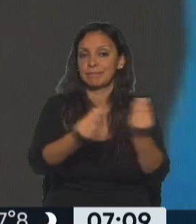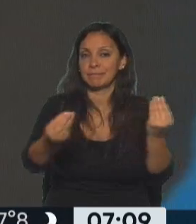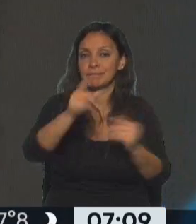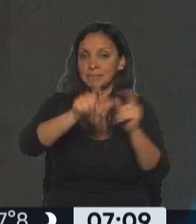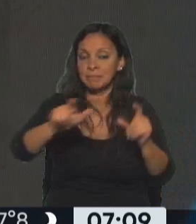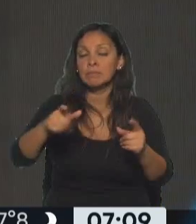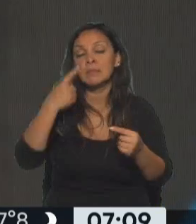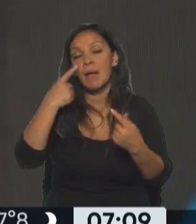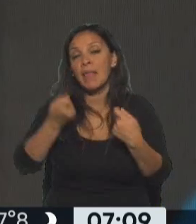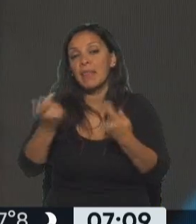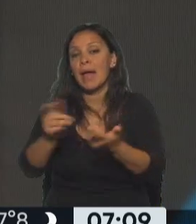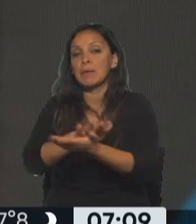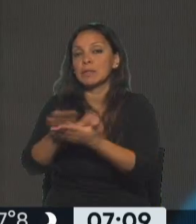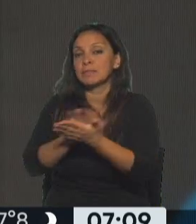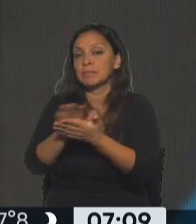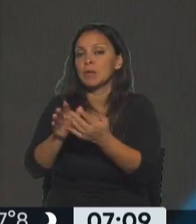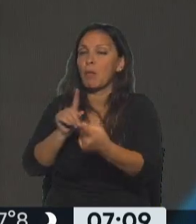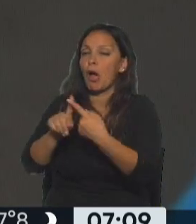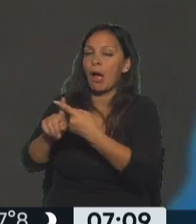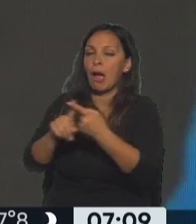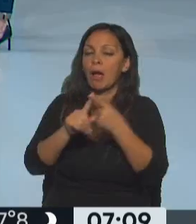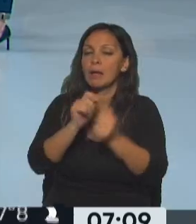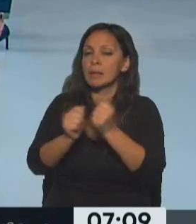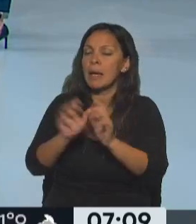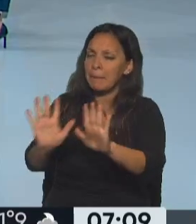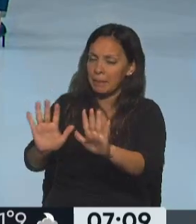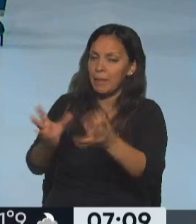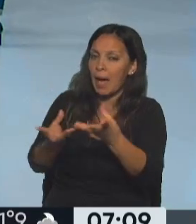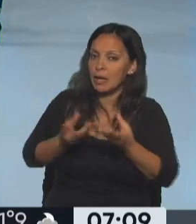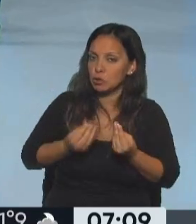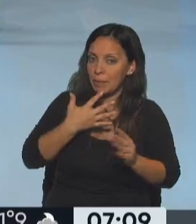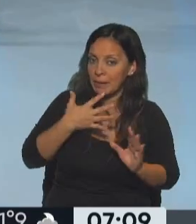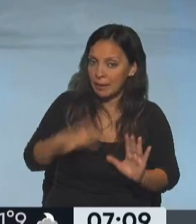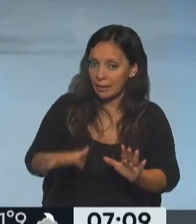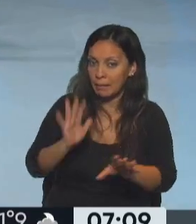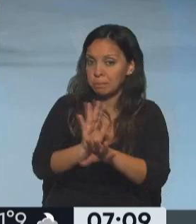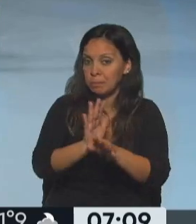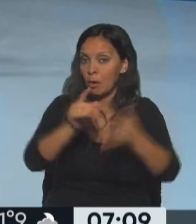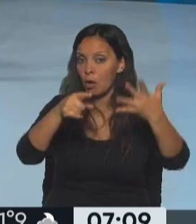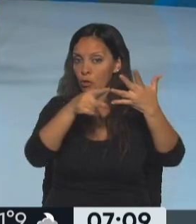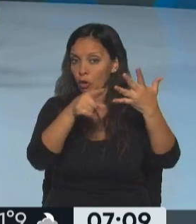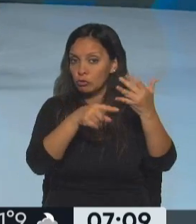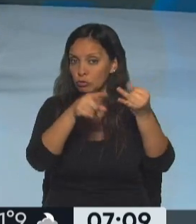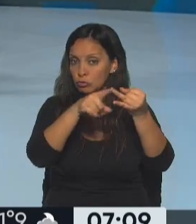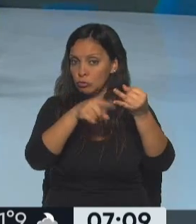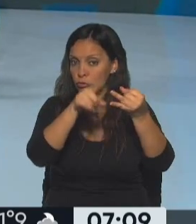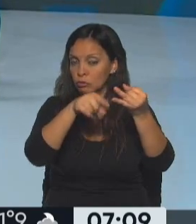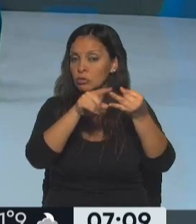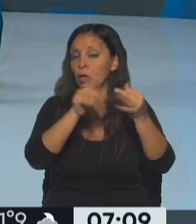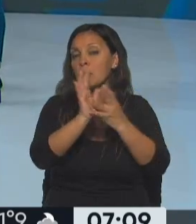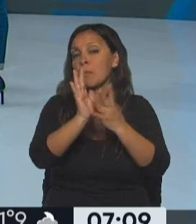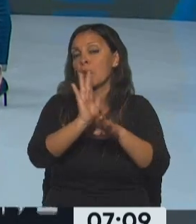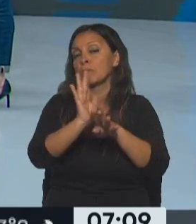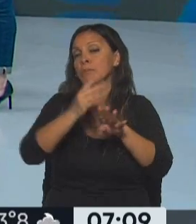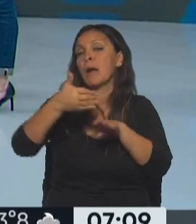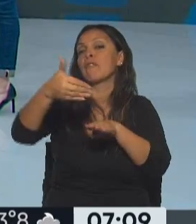de resolverlo en consenso con las pymes, ¿no? A ver, ayúdame a entender. Estos dos temas parecerían ser como una mirada más a largo plazo, el